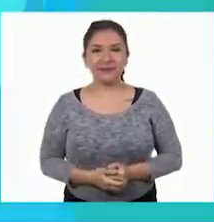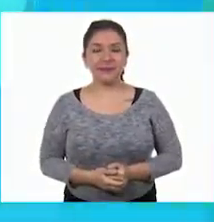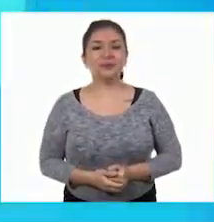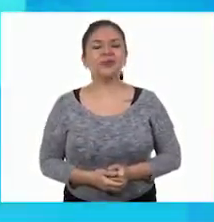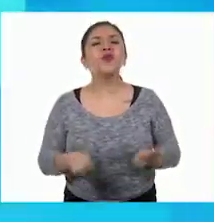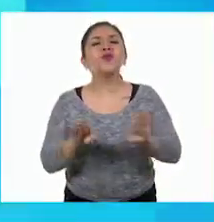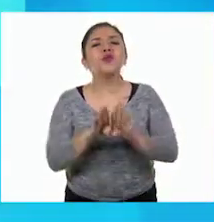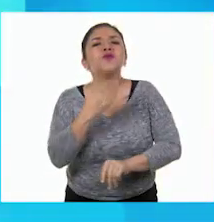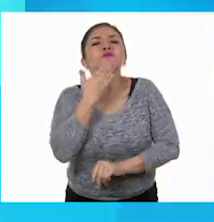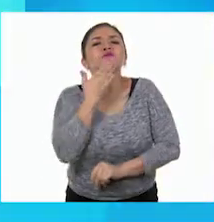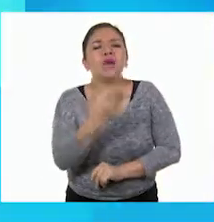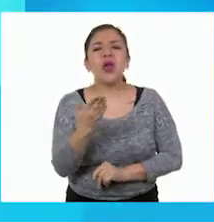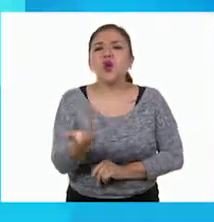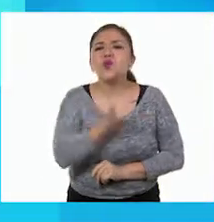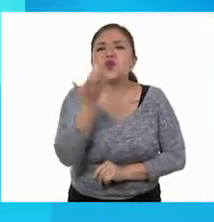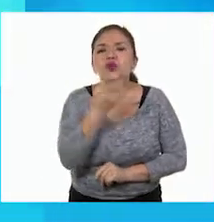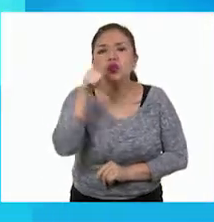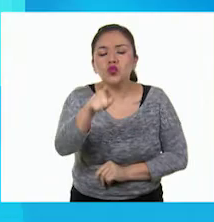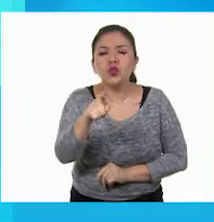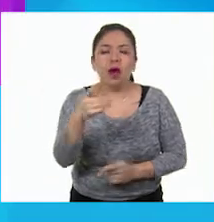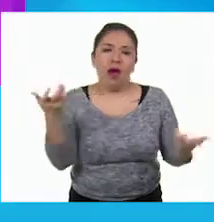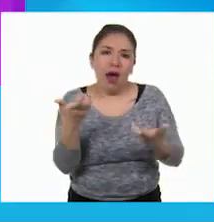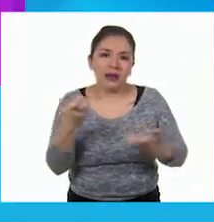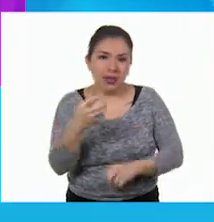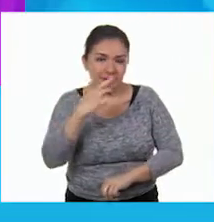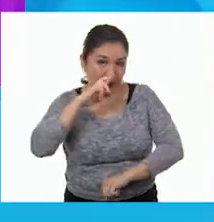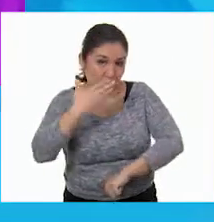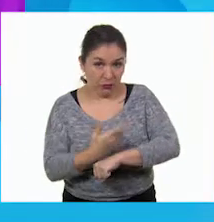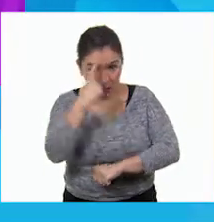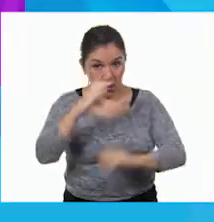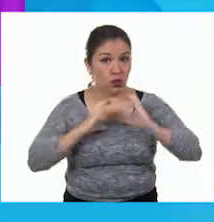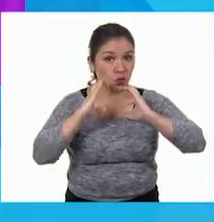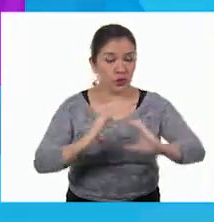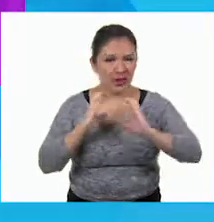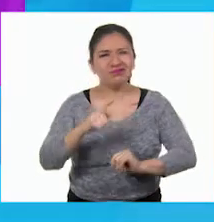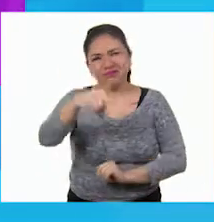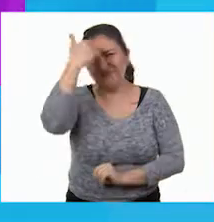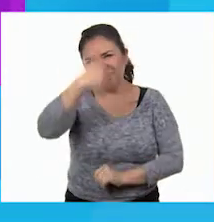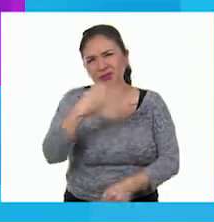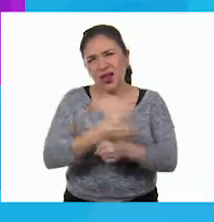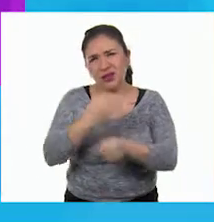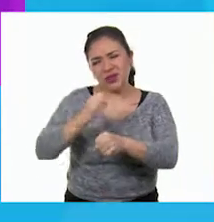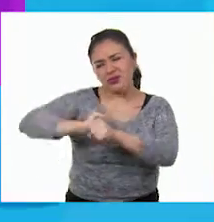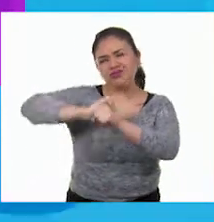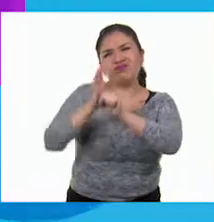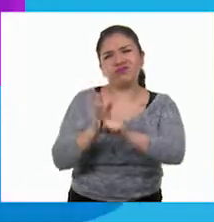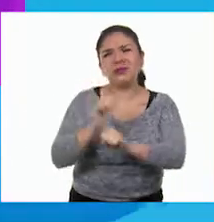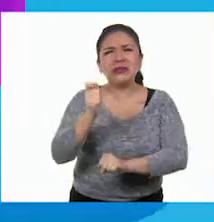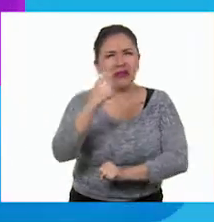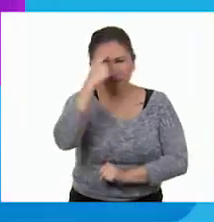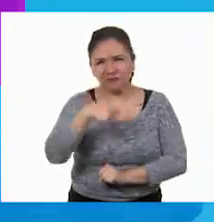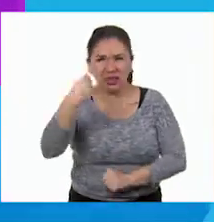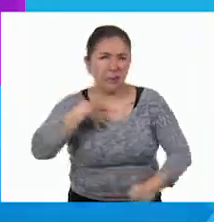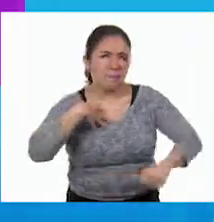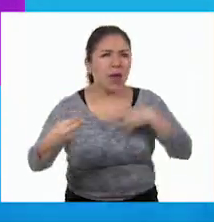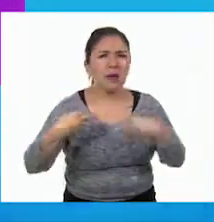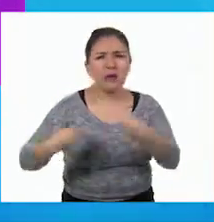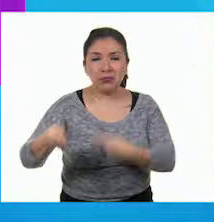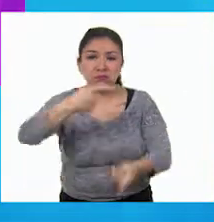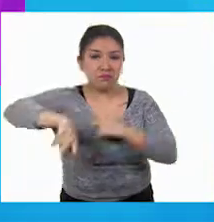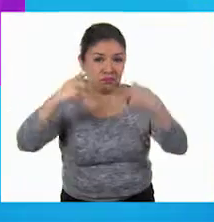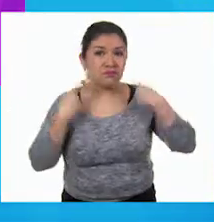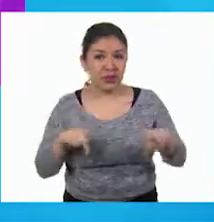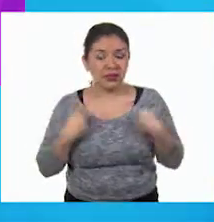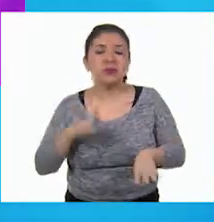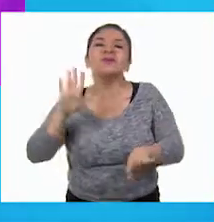Buenas prácticas para seguir adelante. Como todos sabemos, el COVID-19 es un virus que se contagia muy fácilmente entre las